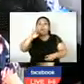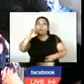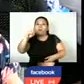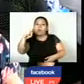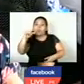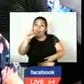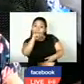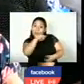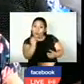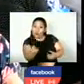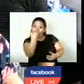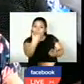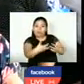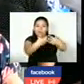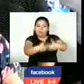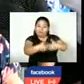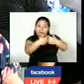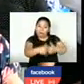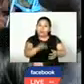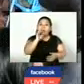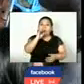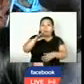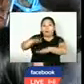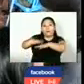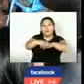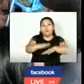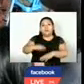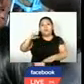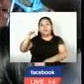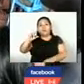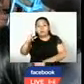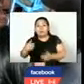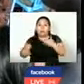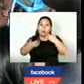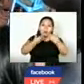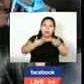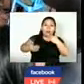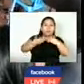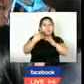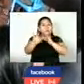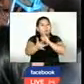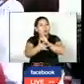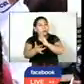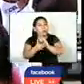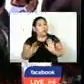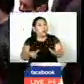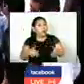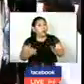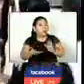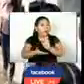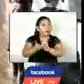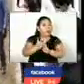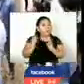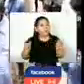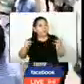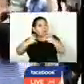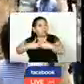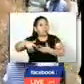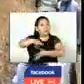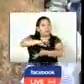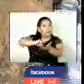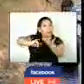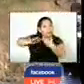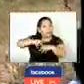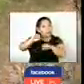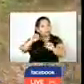ubicada en esa zona. Las autoridades de CEL informaron a la población aspectos técnicos y los beneficios sociales y ambientales de la obra, que se